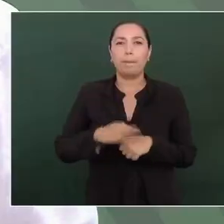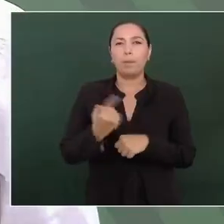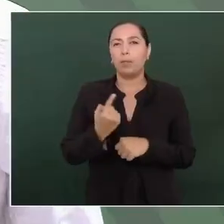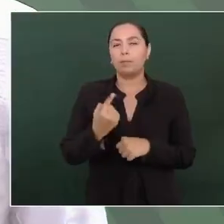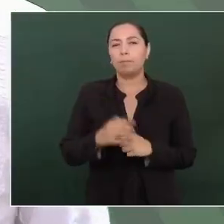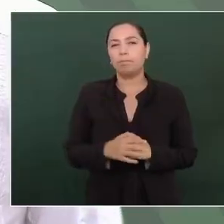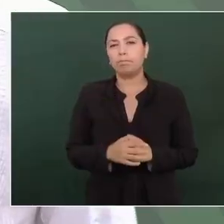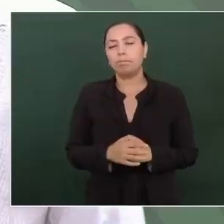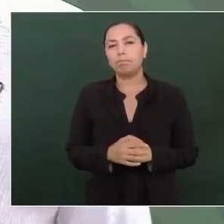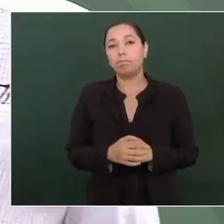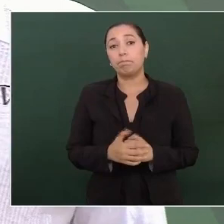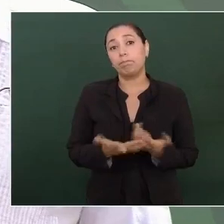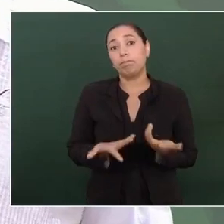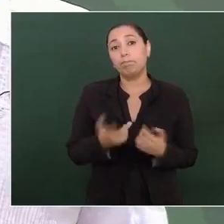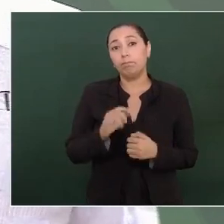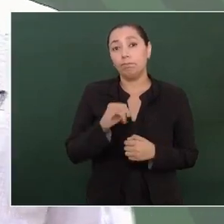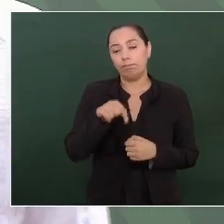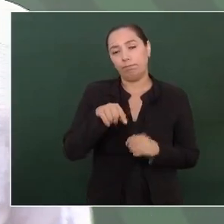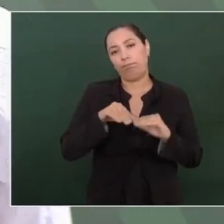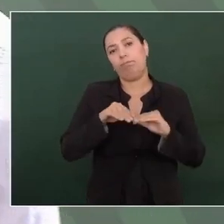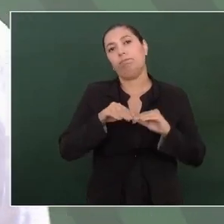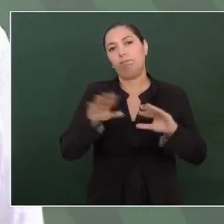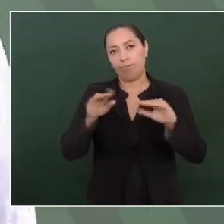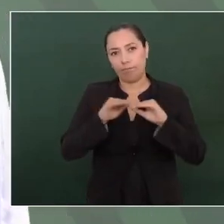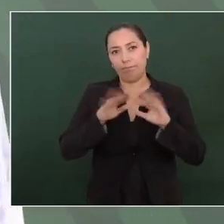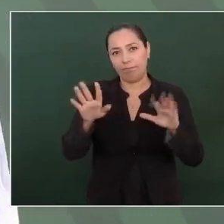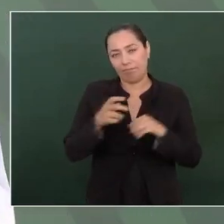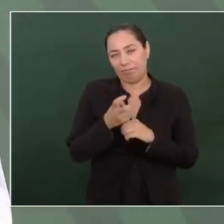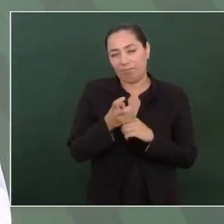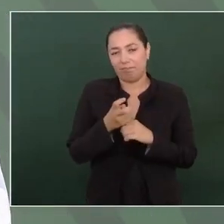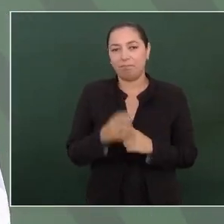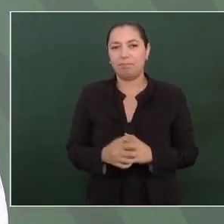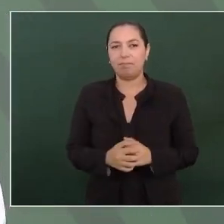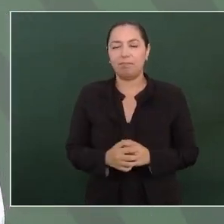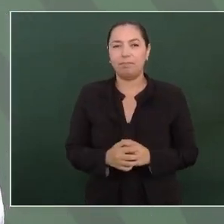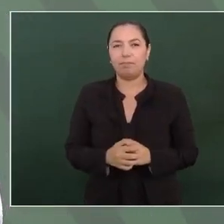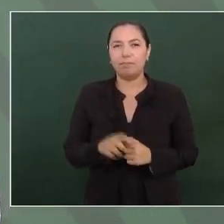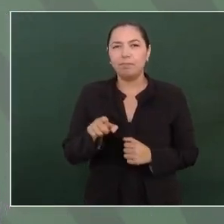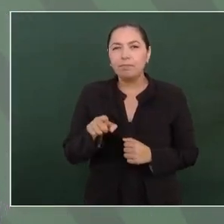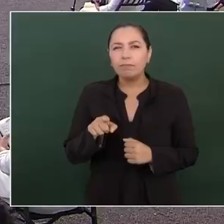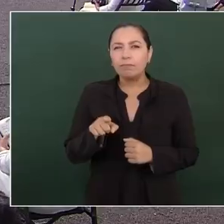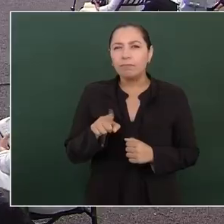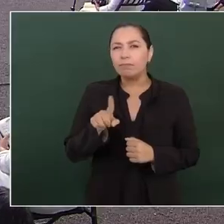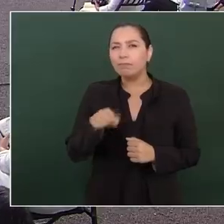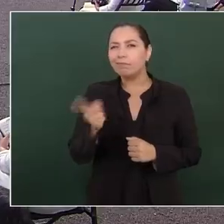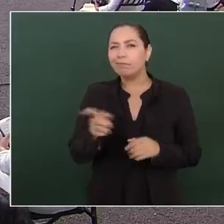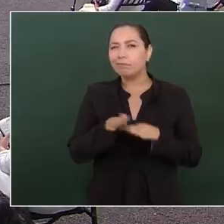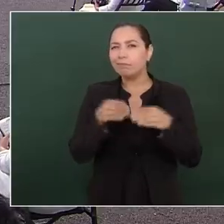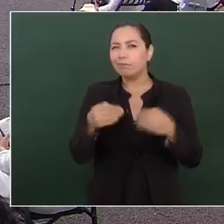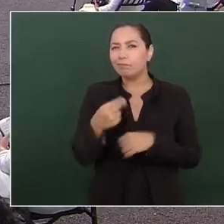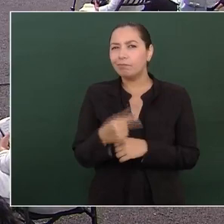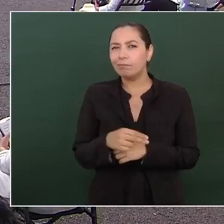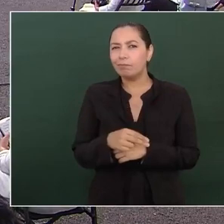aquí sí informa el Noreste, ¿no? Y también, ¿cómo se llama el otro periódico?